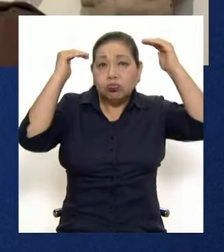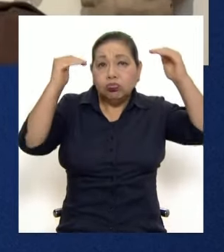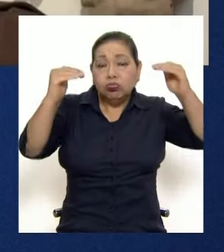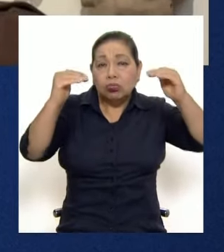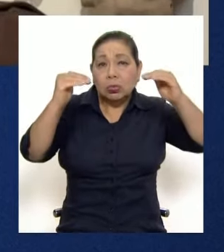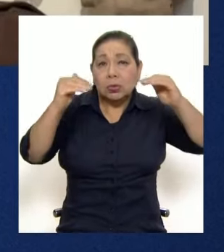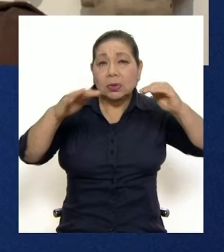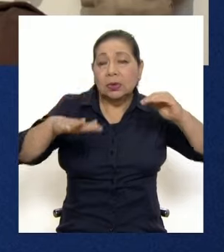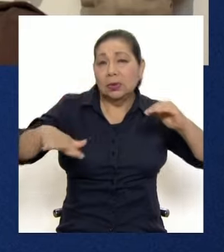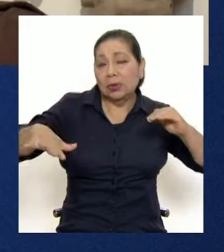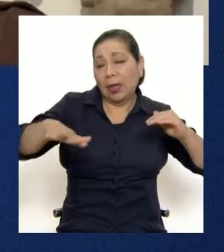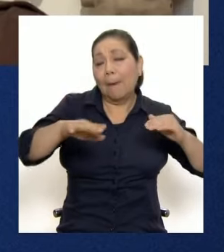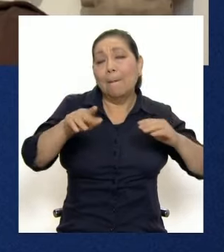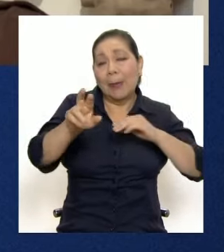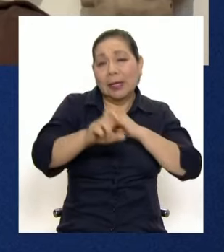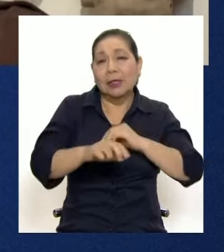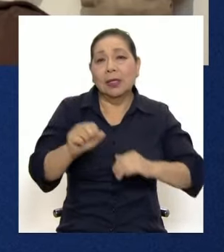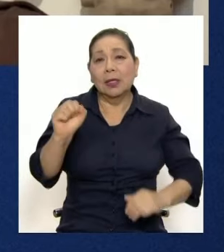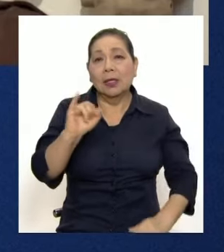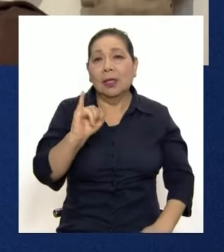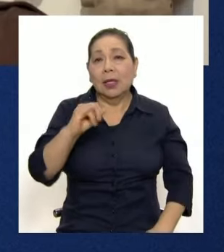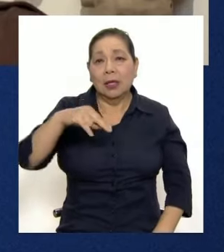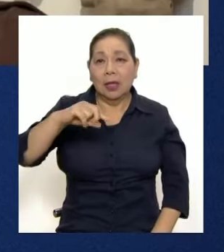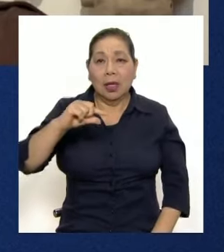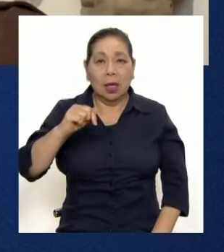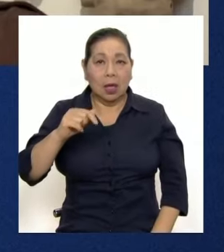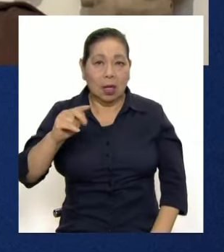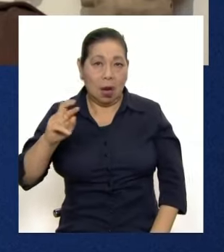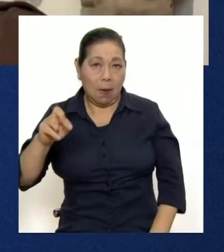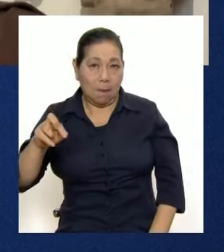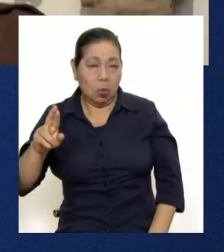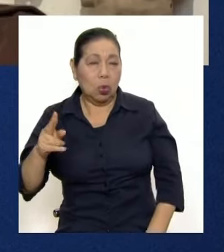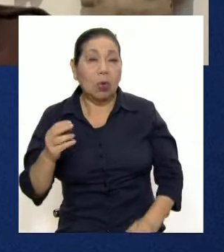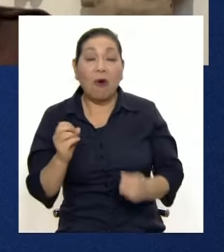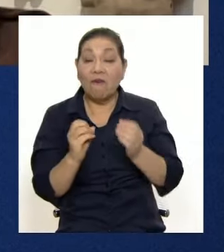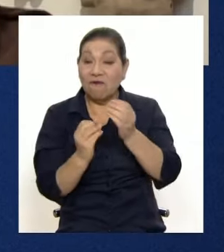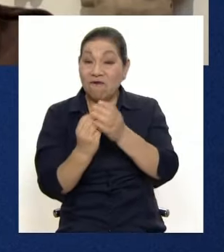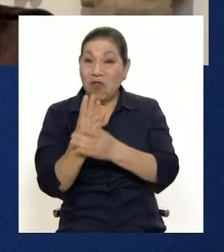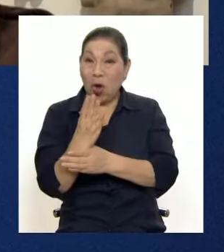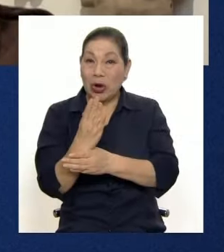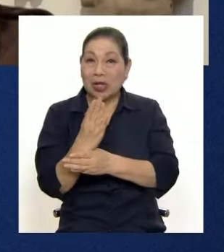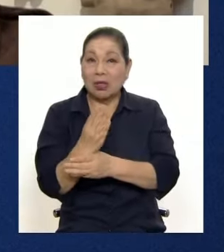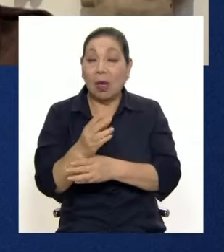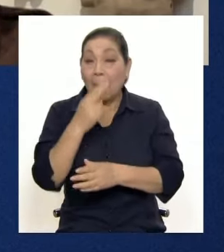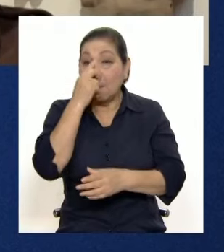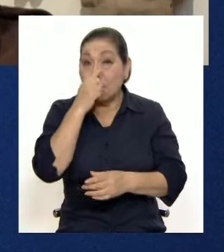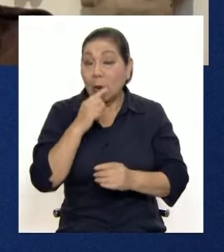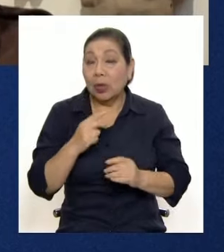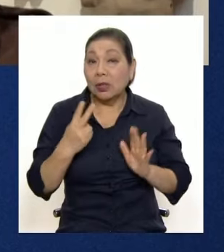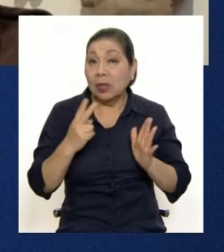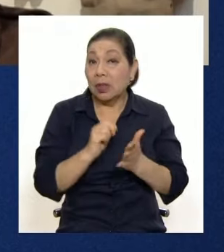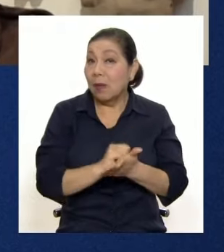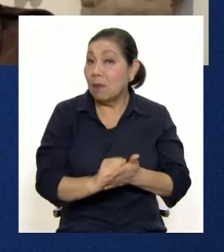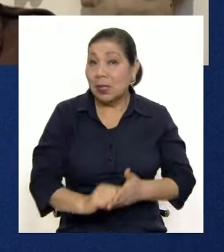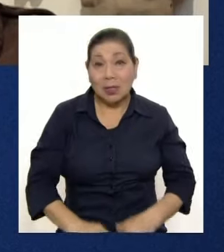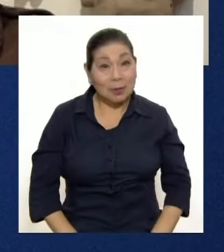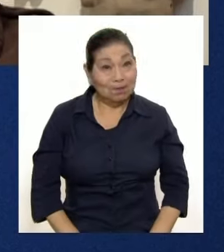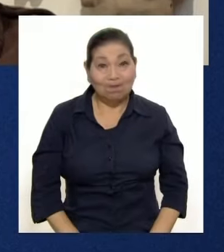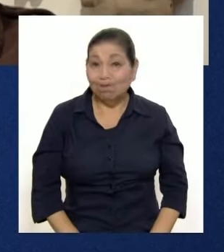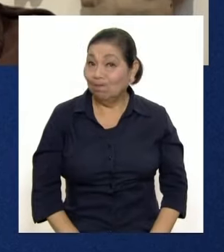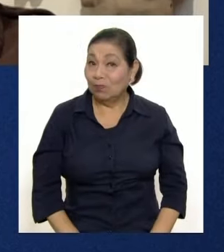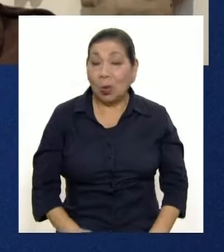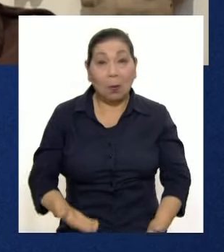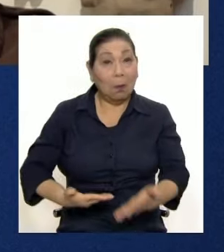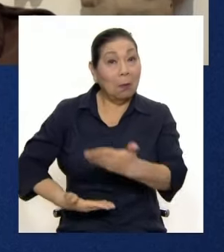Gardens by the Bay bien la exposición de orquídeas de machupichu en 7 meses